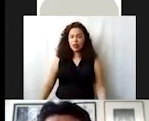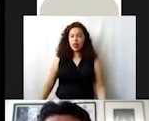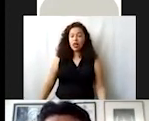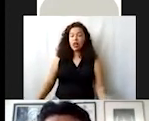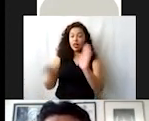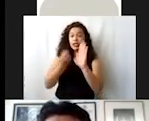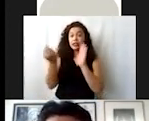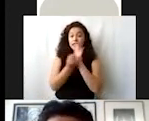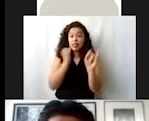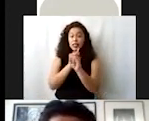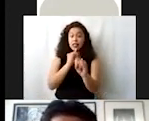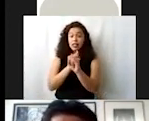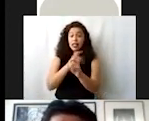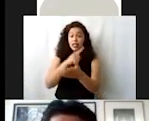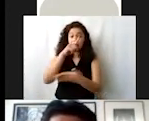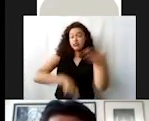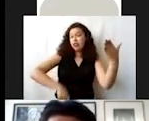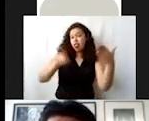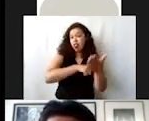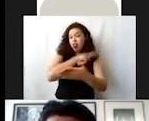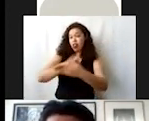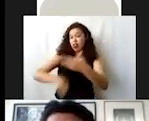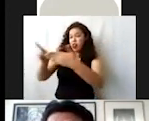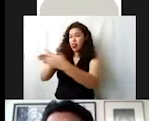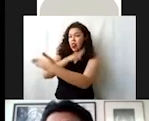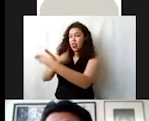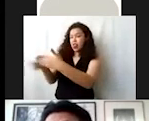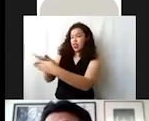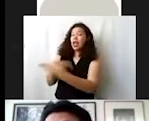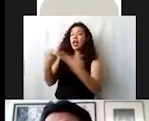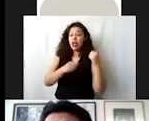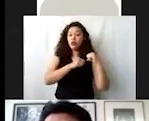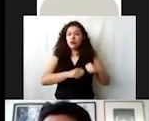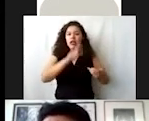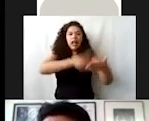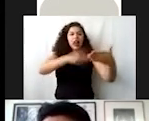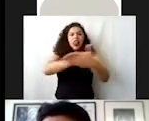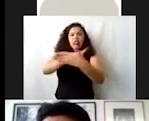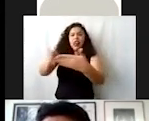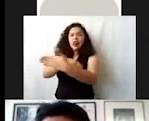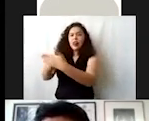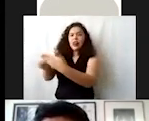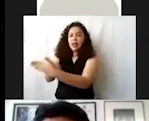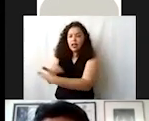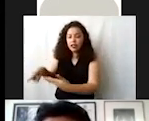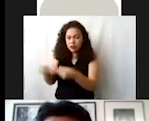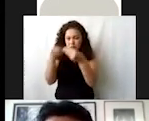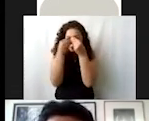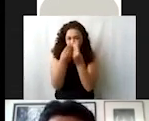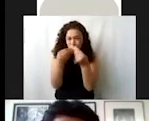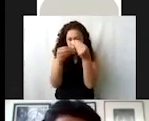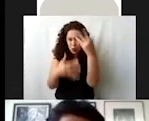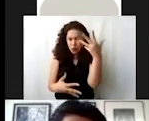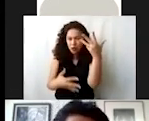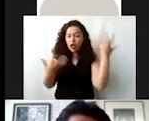digitales, a diestra y siniestra la autoridad canceló muchos sellos, ¿sí? A un